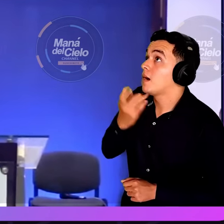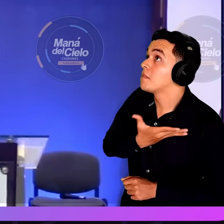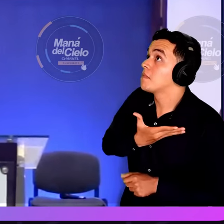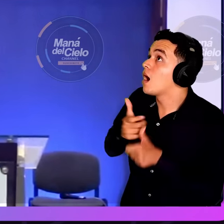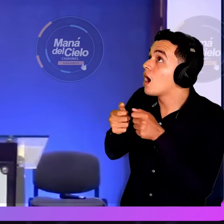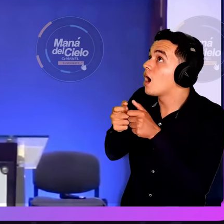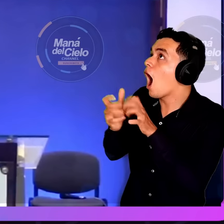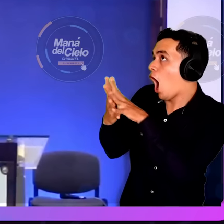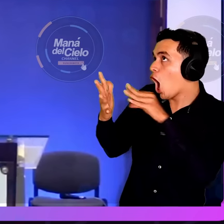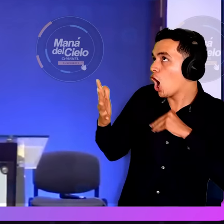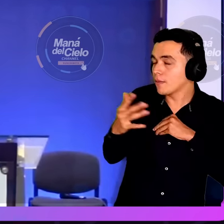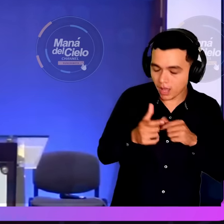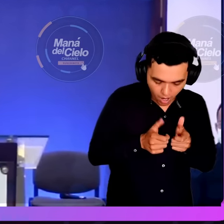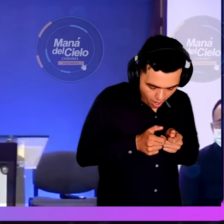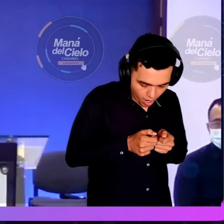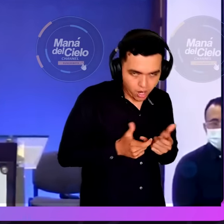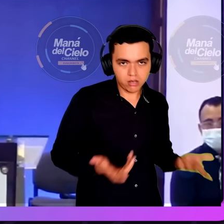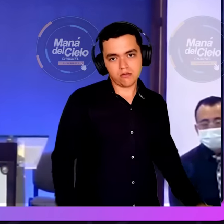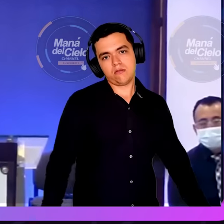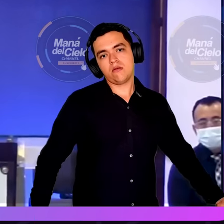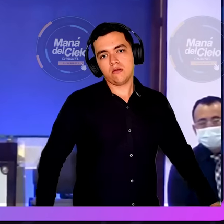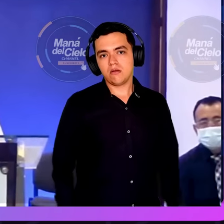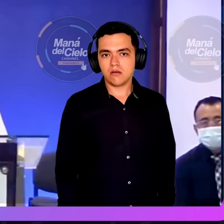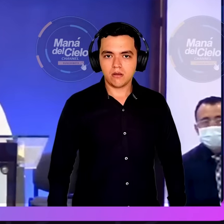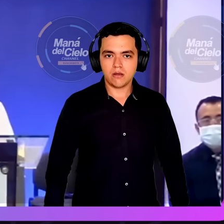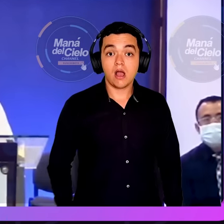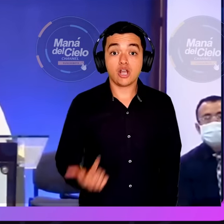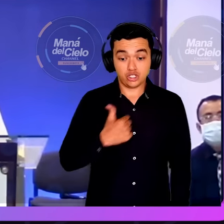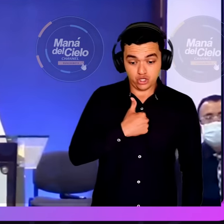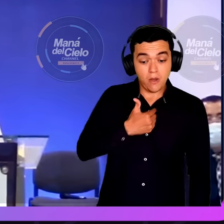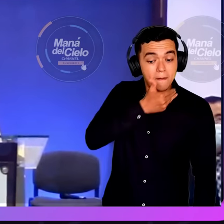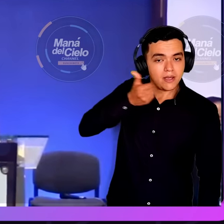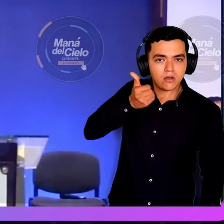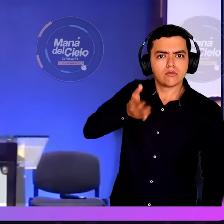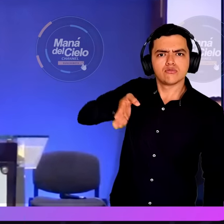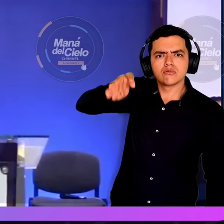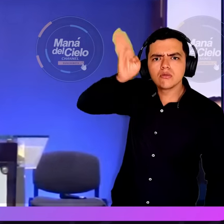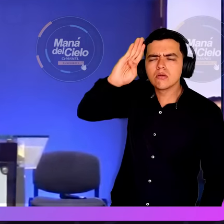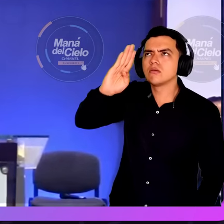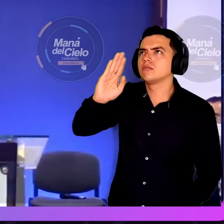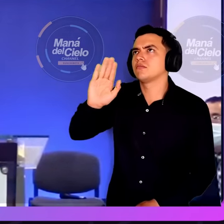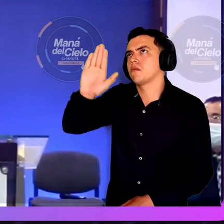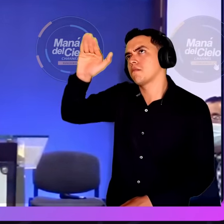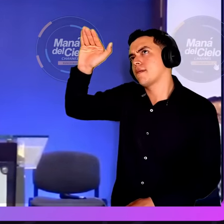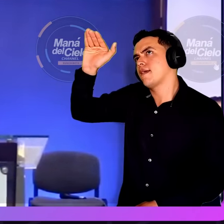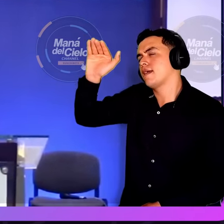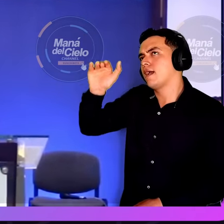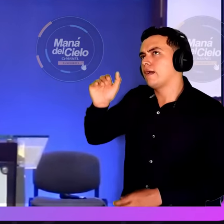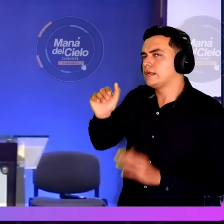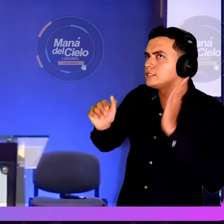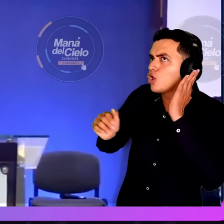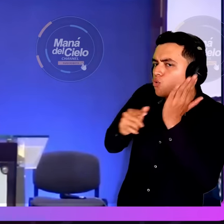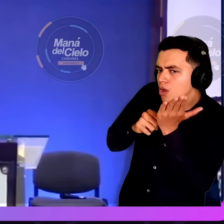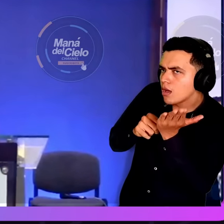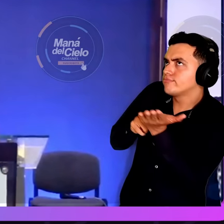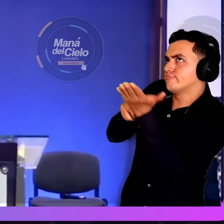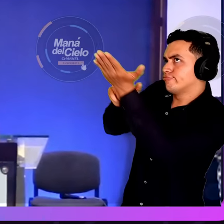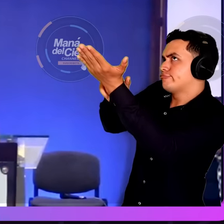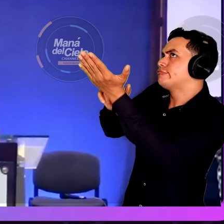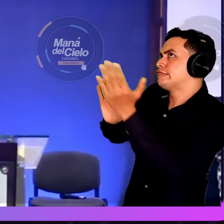eso, pero comience con los padres. Eso tiene que comenzar. El día que yo agarré ese celular en mi mano, yo le dije: